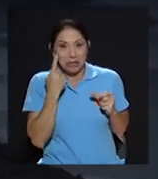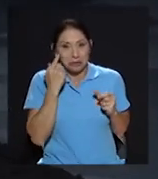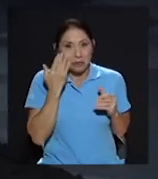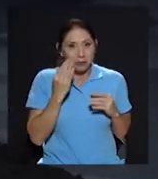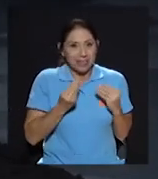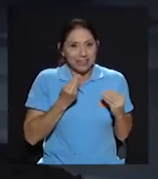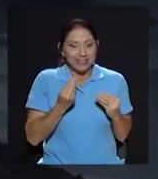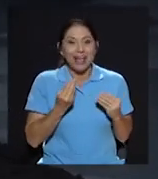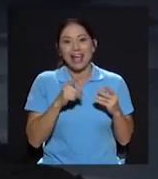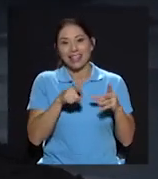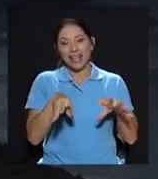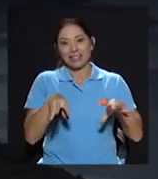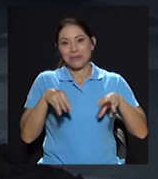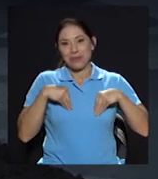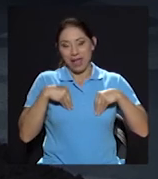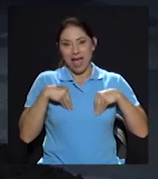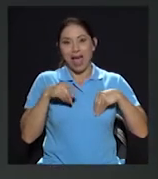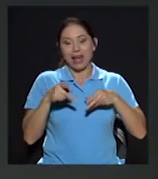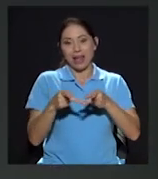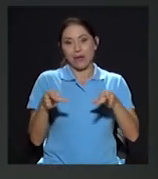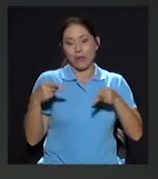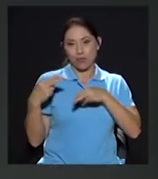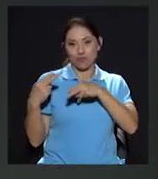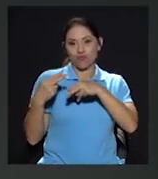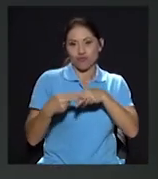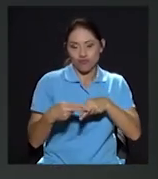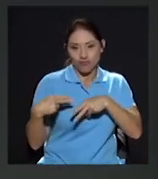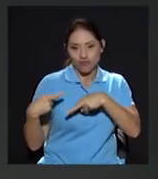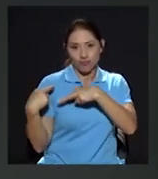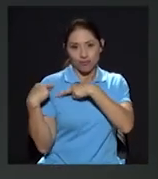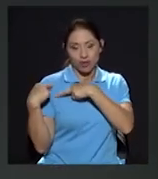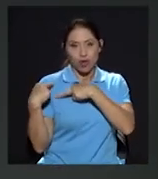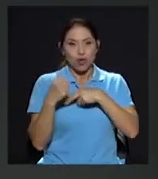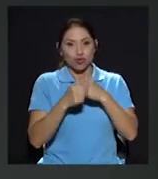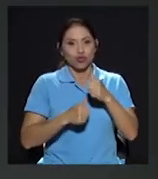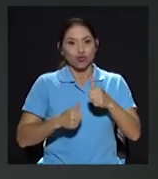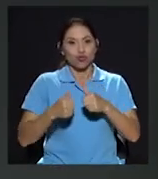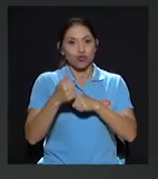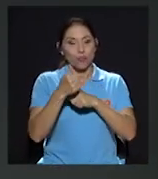la posición de su frente y financieras